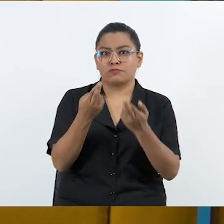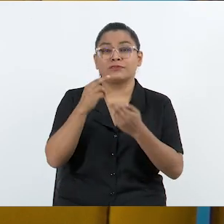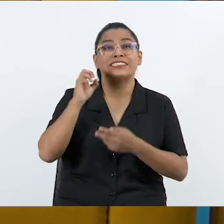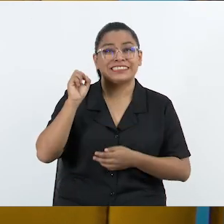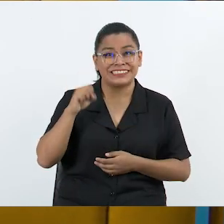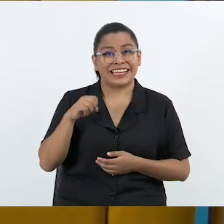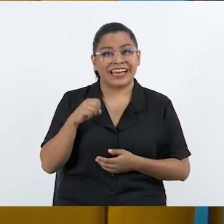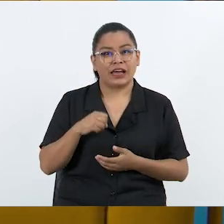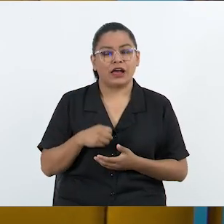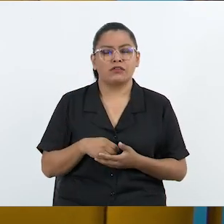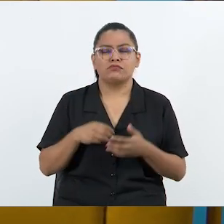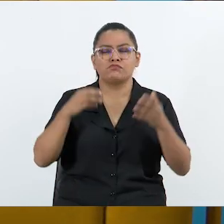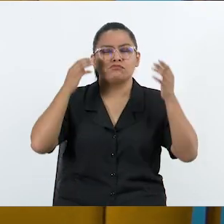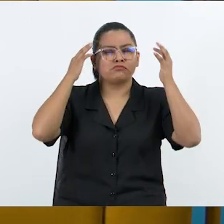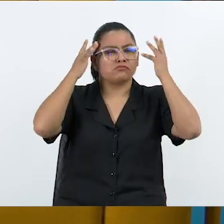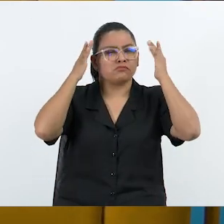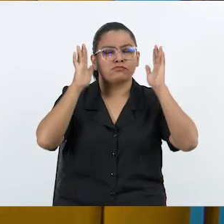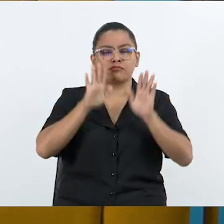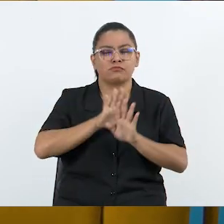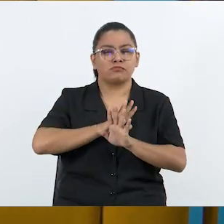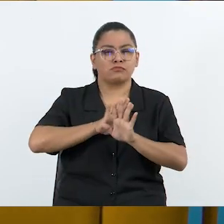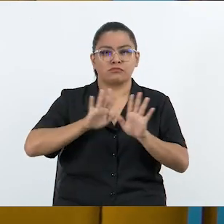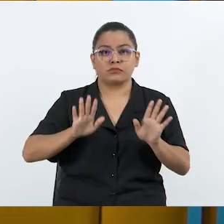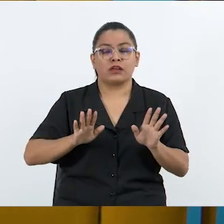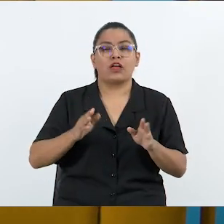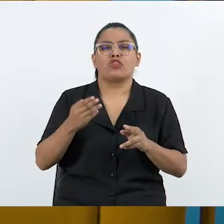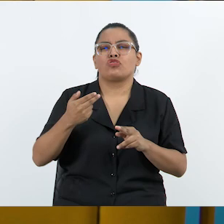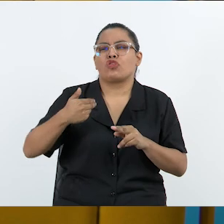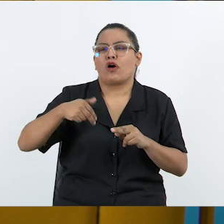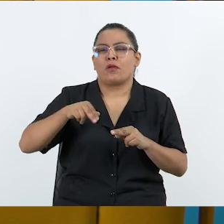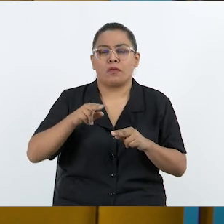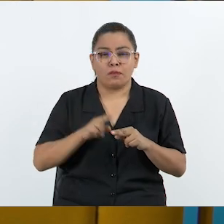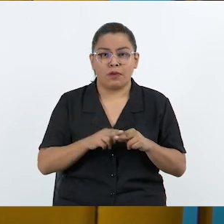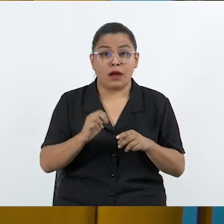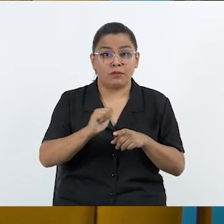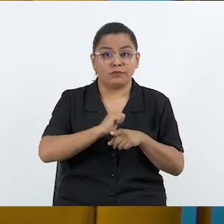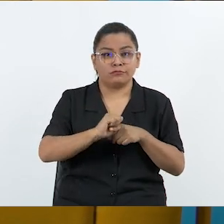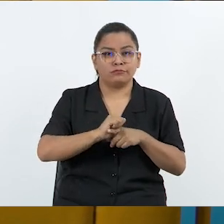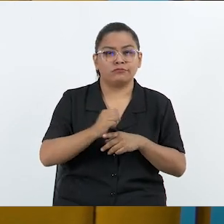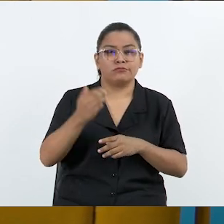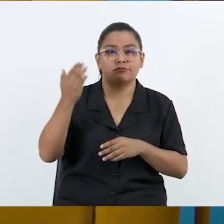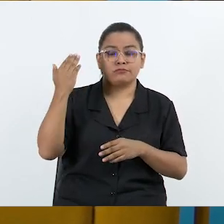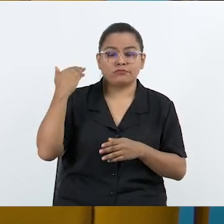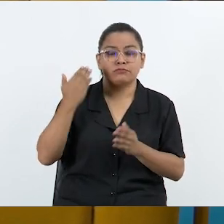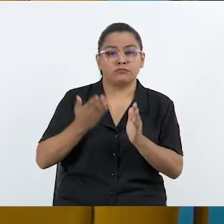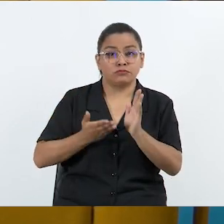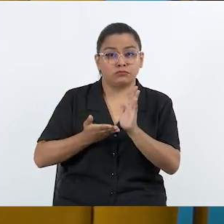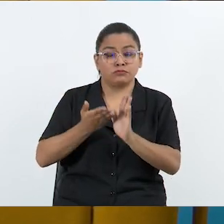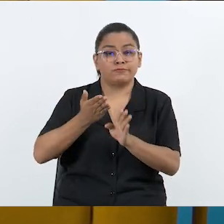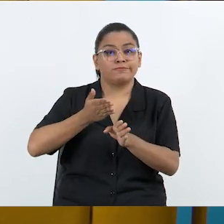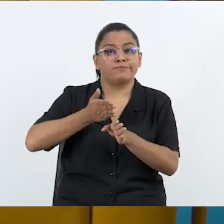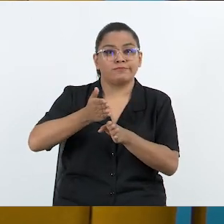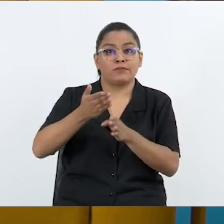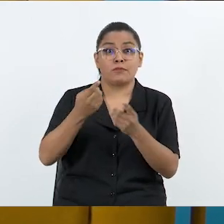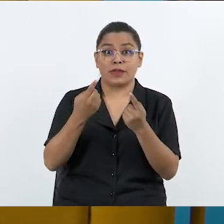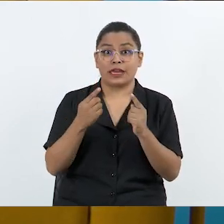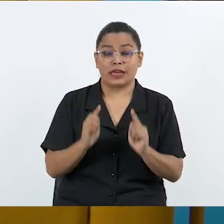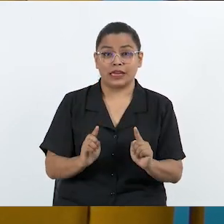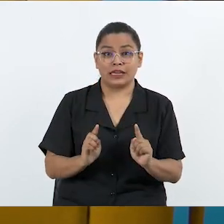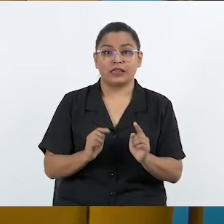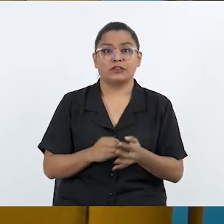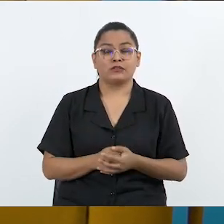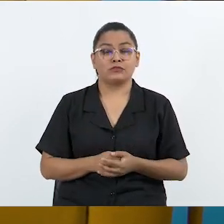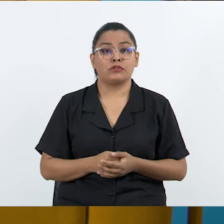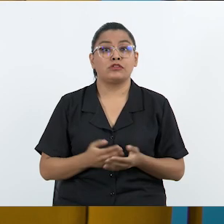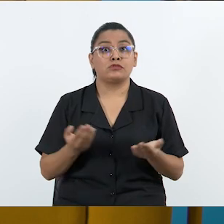se preocupen. Es normal que todos hayamos tenido estas prácticas en nuestro desarrollo profesional, pero para eso estamos